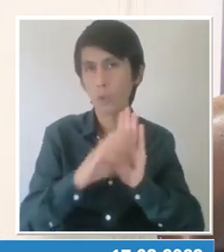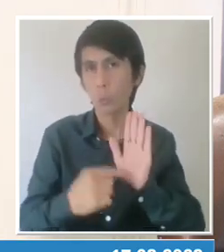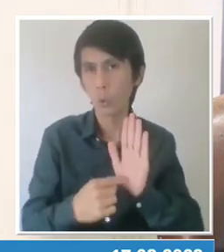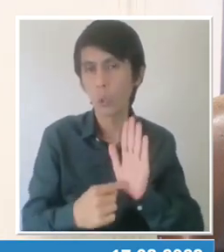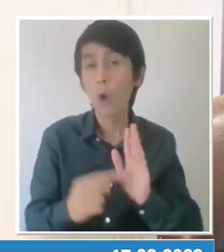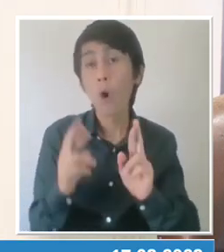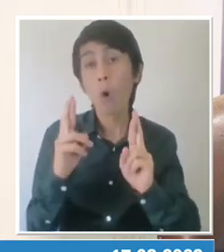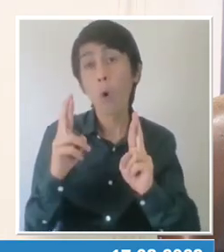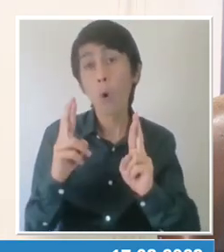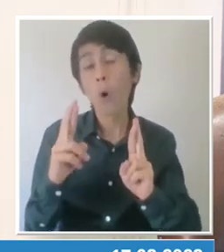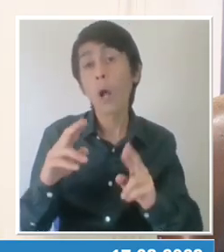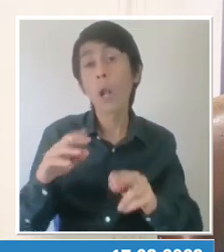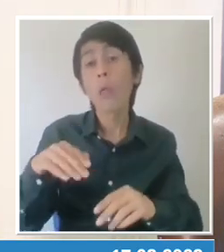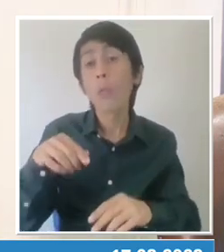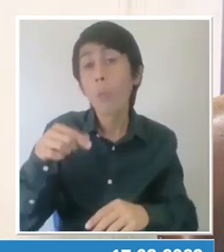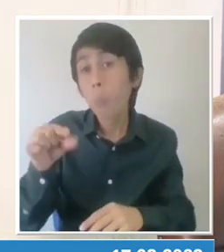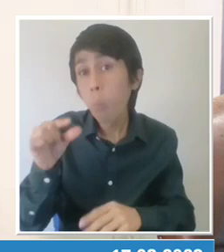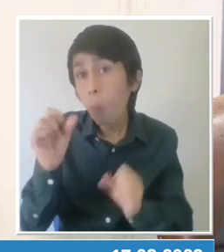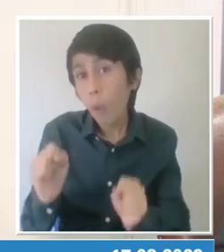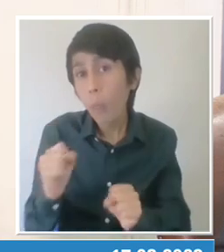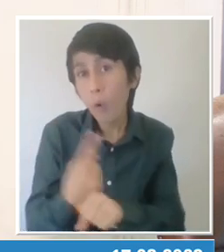minutos siguientes.